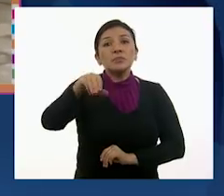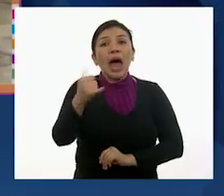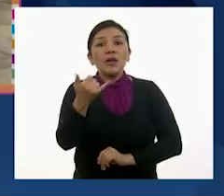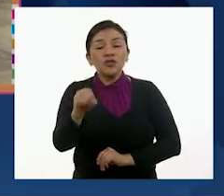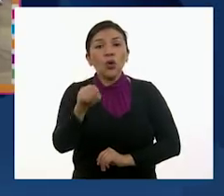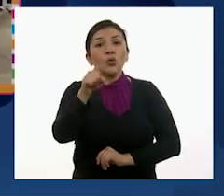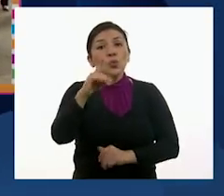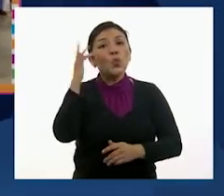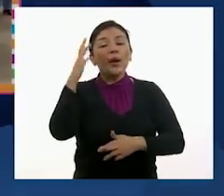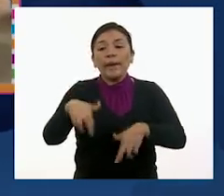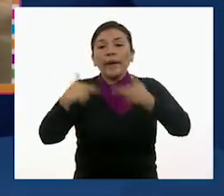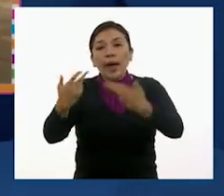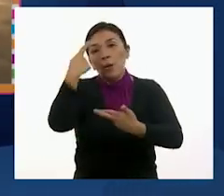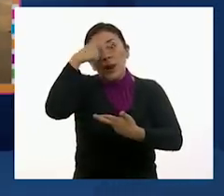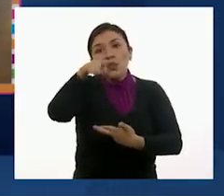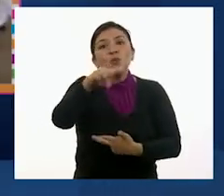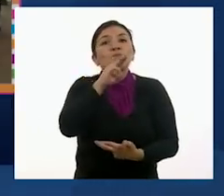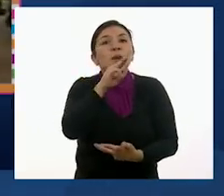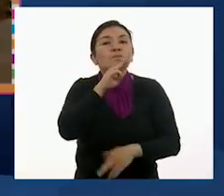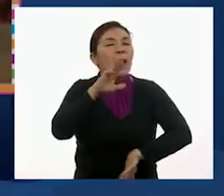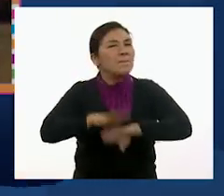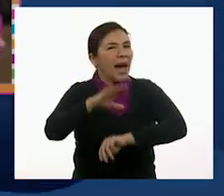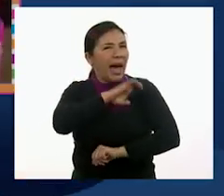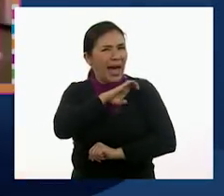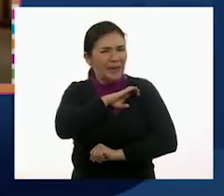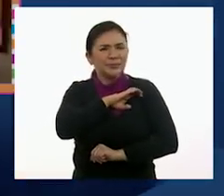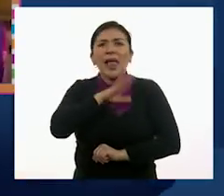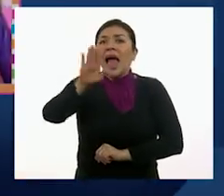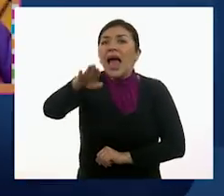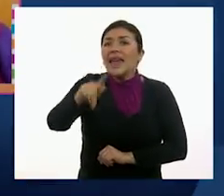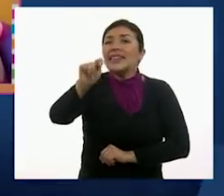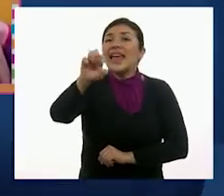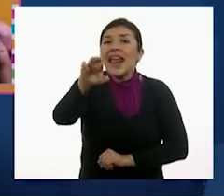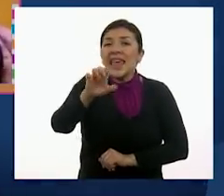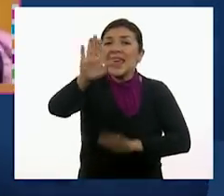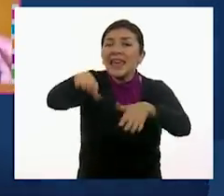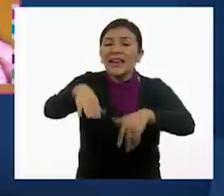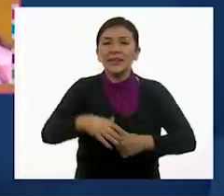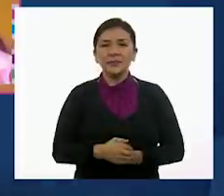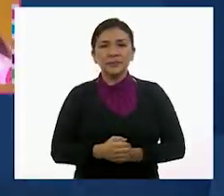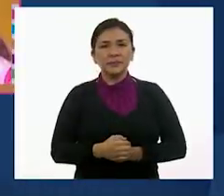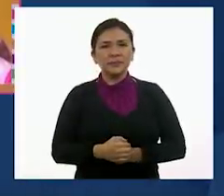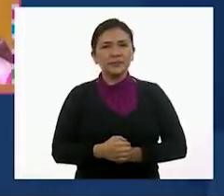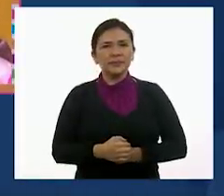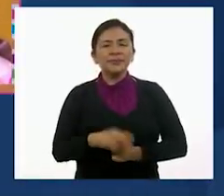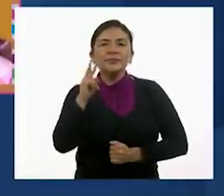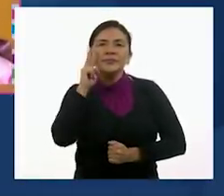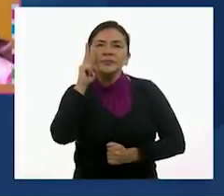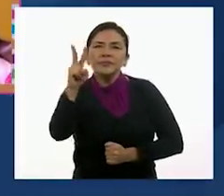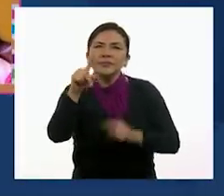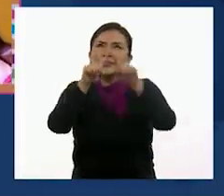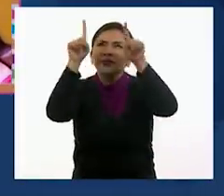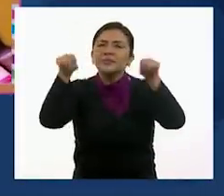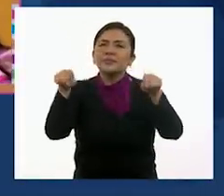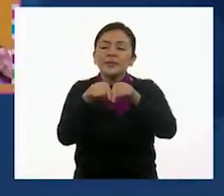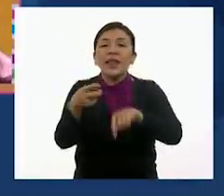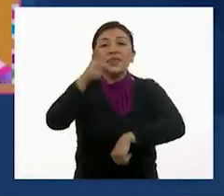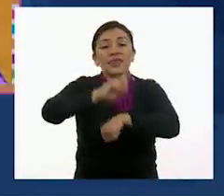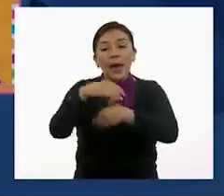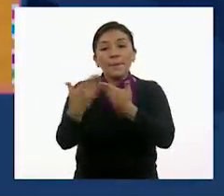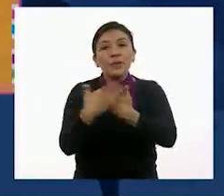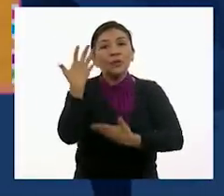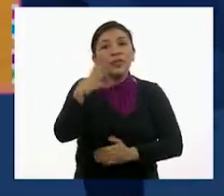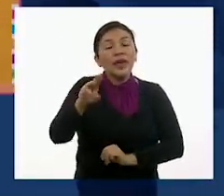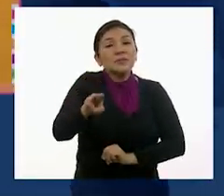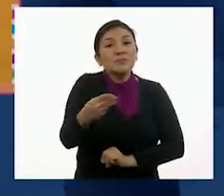usted quiere. Para la madre querida. ¡Tiri, tiri! El regalo esperado. Este 10 de mayo festeje a su mamá. Festeje a su